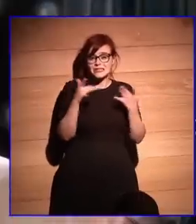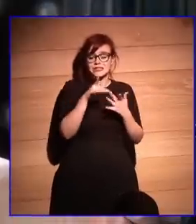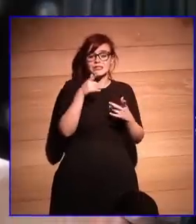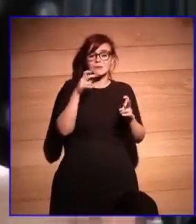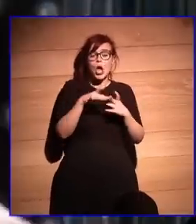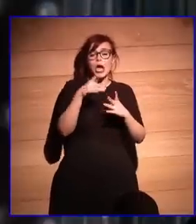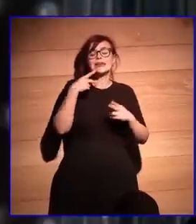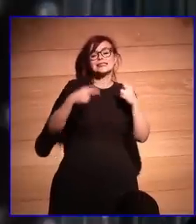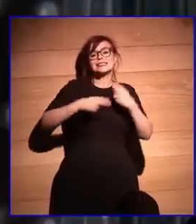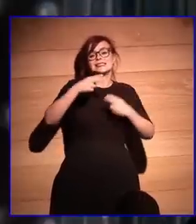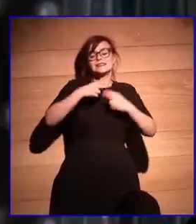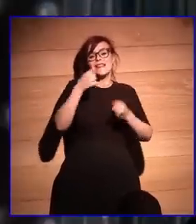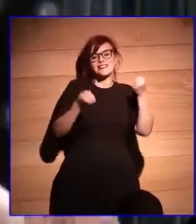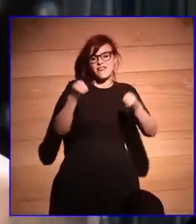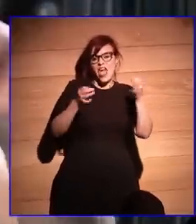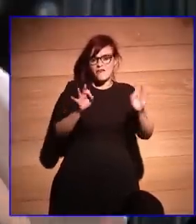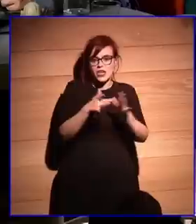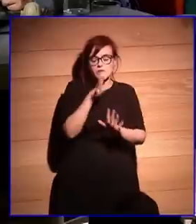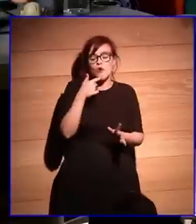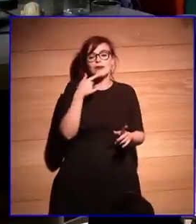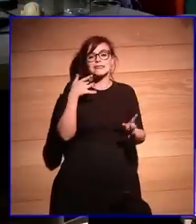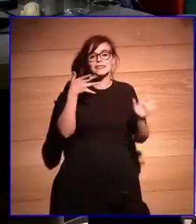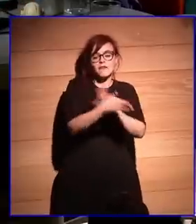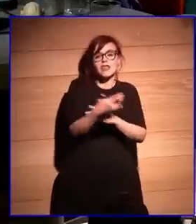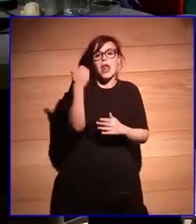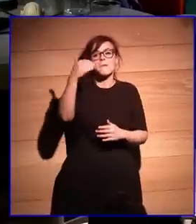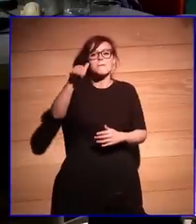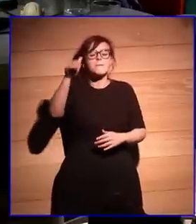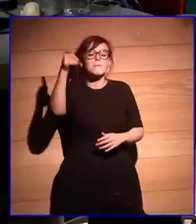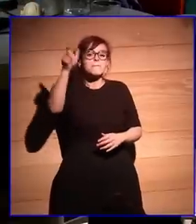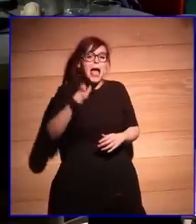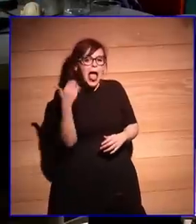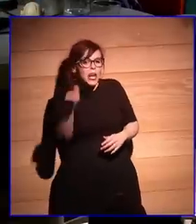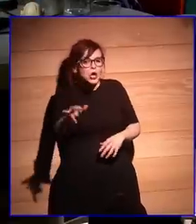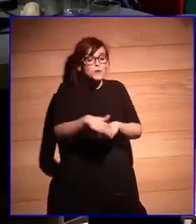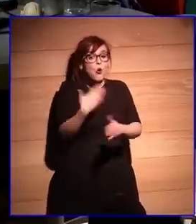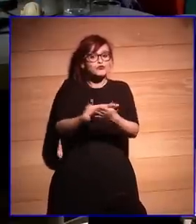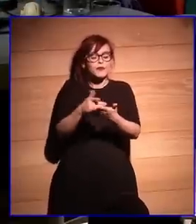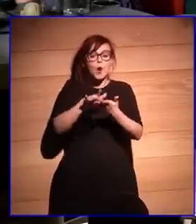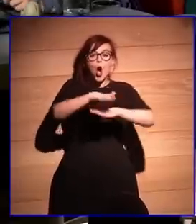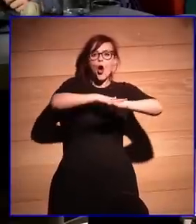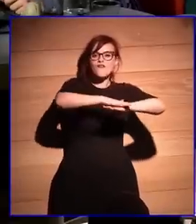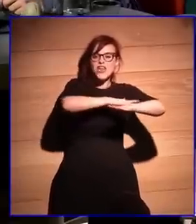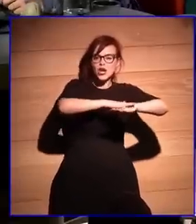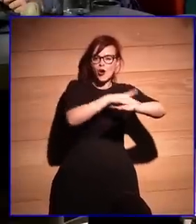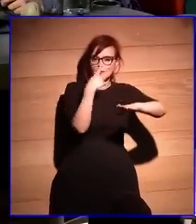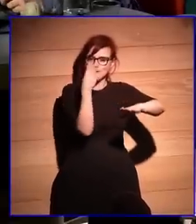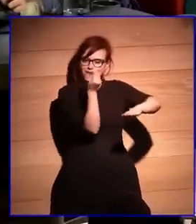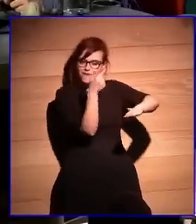en Taxi Driver, por ejemplo. Hay un intento de justificación de los motivos del malo. Pero porque de repente el gobierno empieza a ser